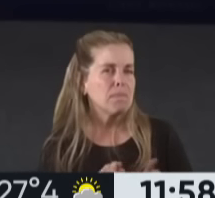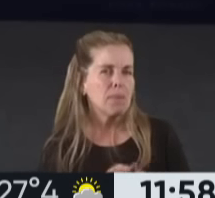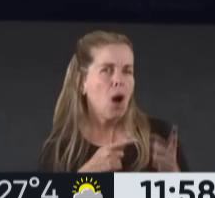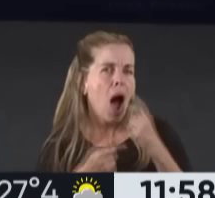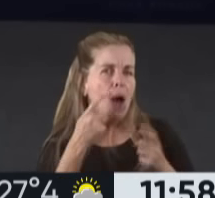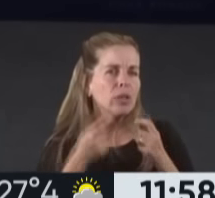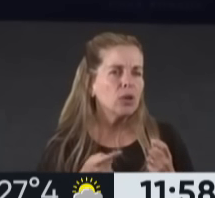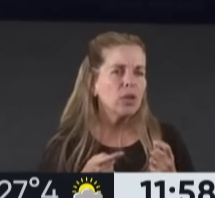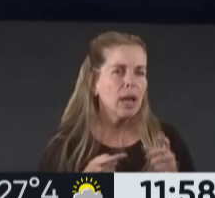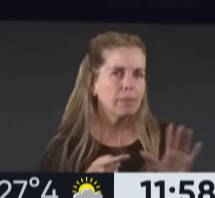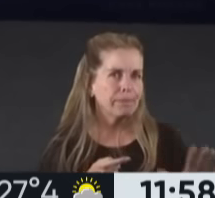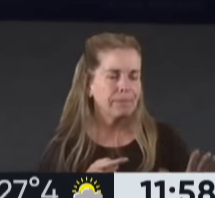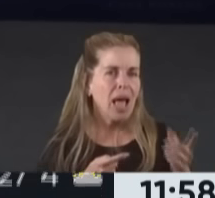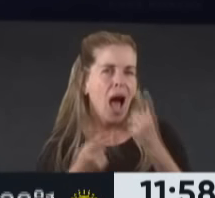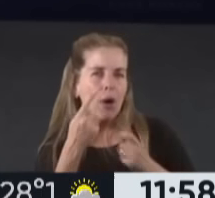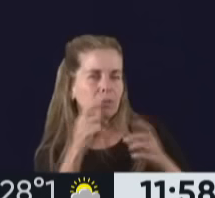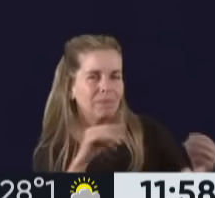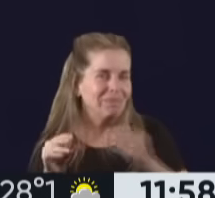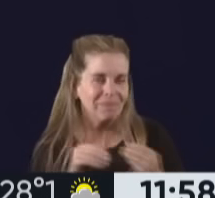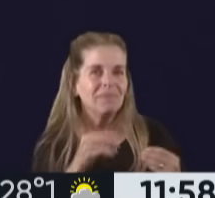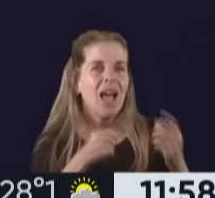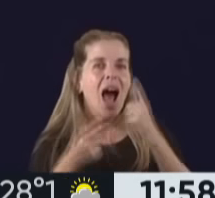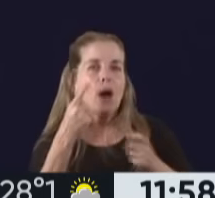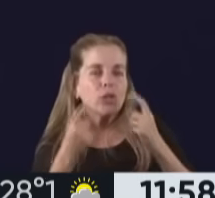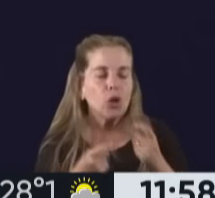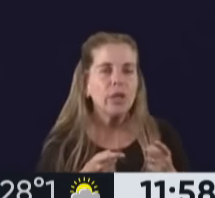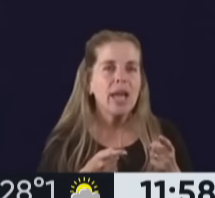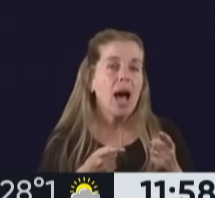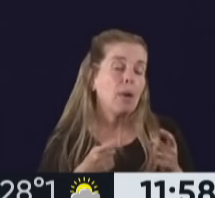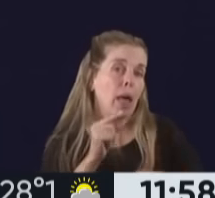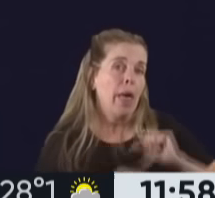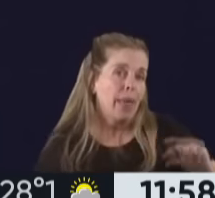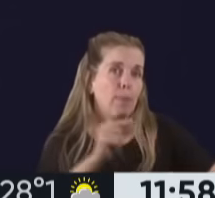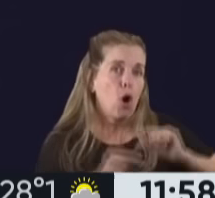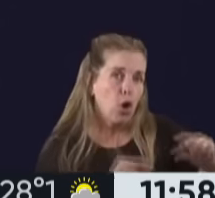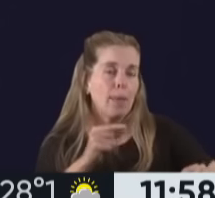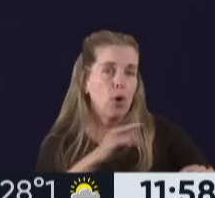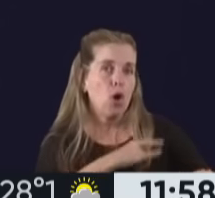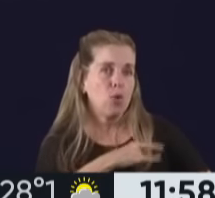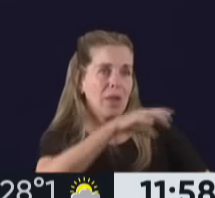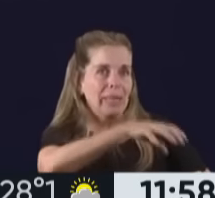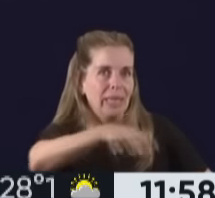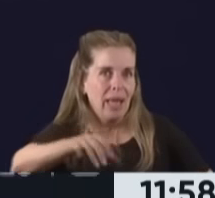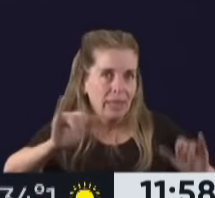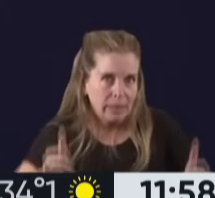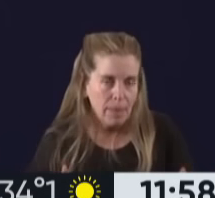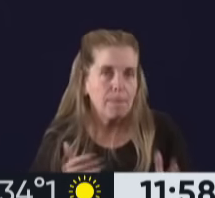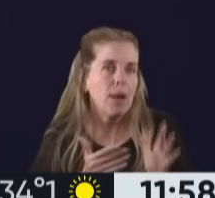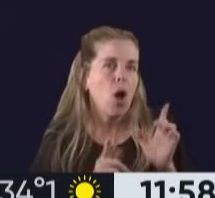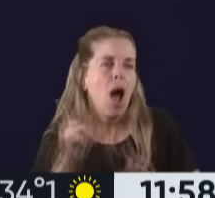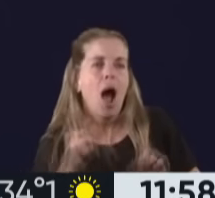fueron haciendo en la medida que se nos fueron permitiendo. El tema es que nunca logramos